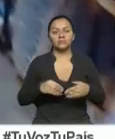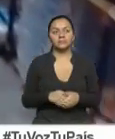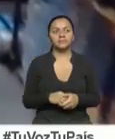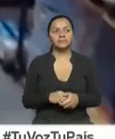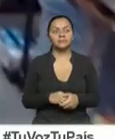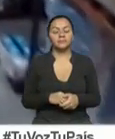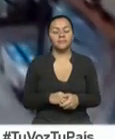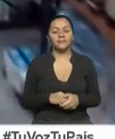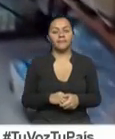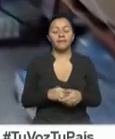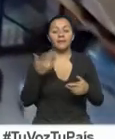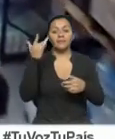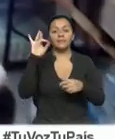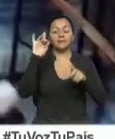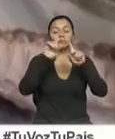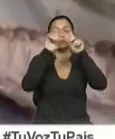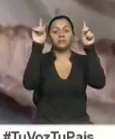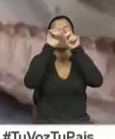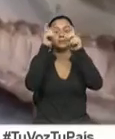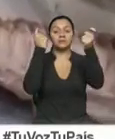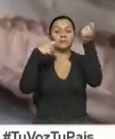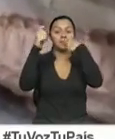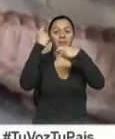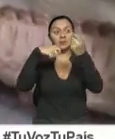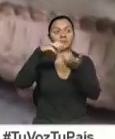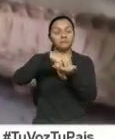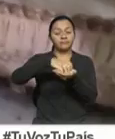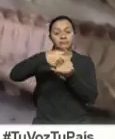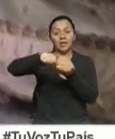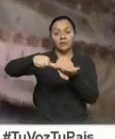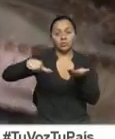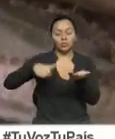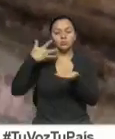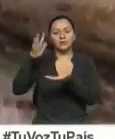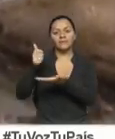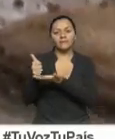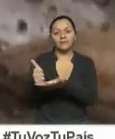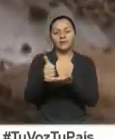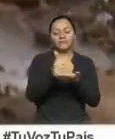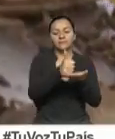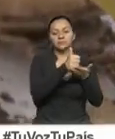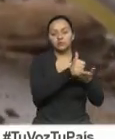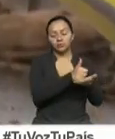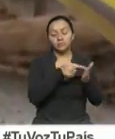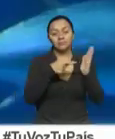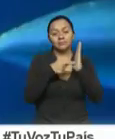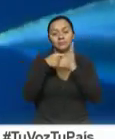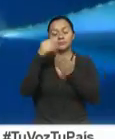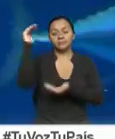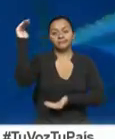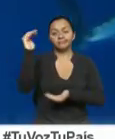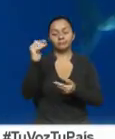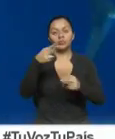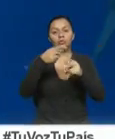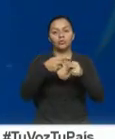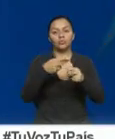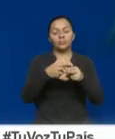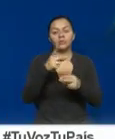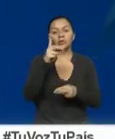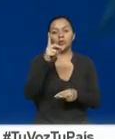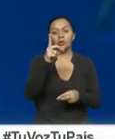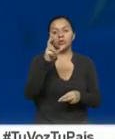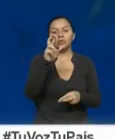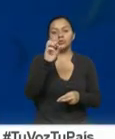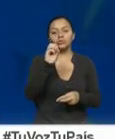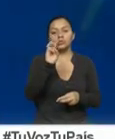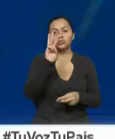28 empresas exportadoras del sector atunero ecuatoriano se han beneficiado del incentivo simplificado denominado drawback. De